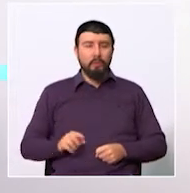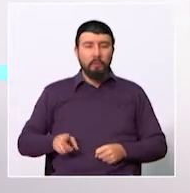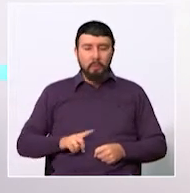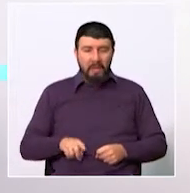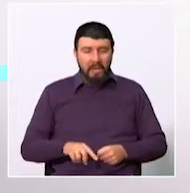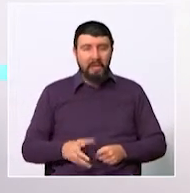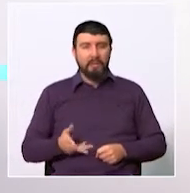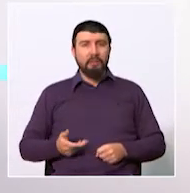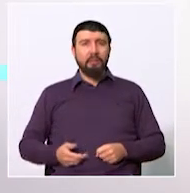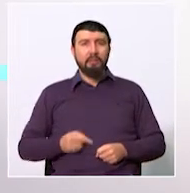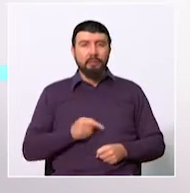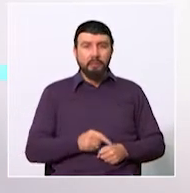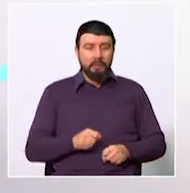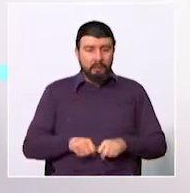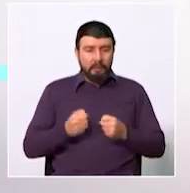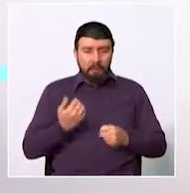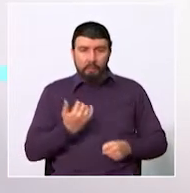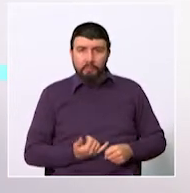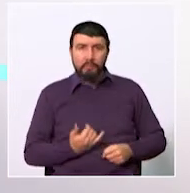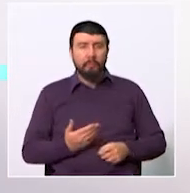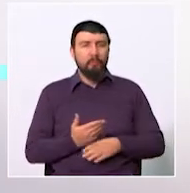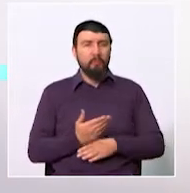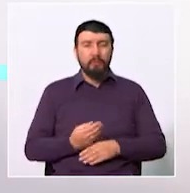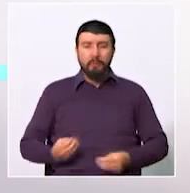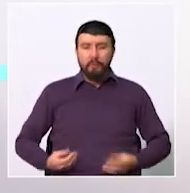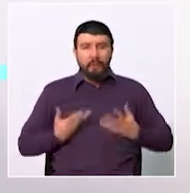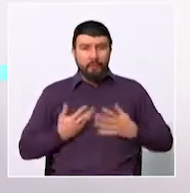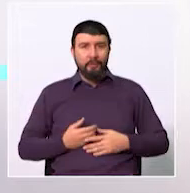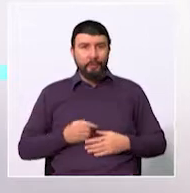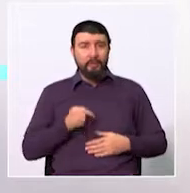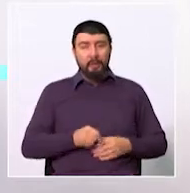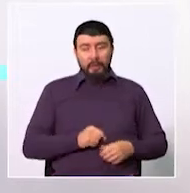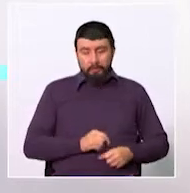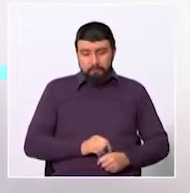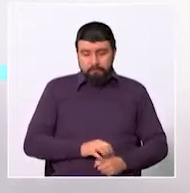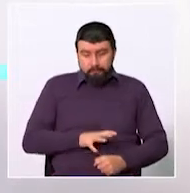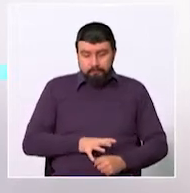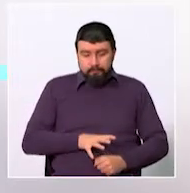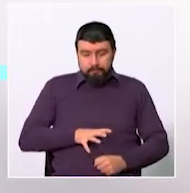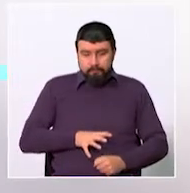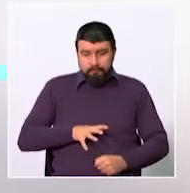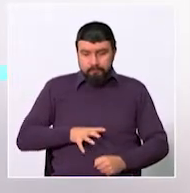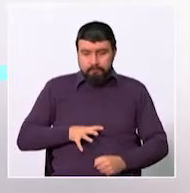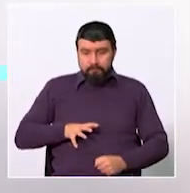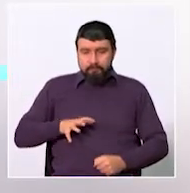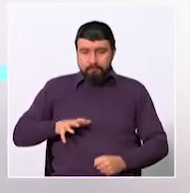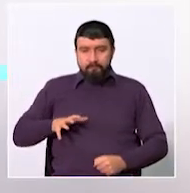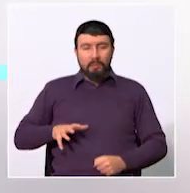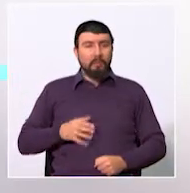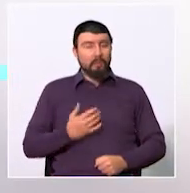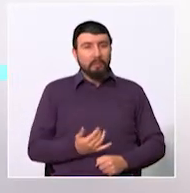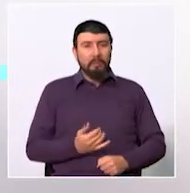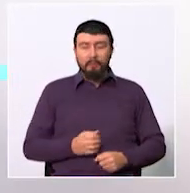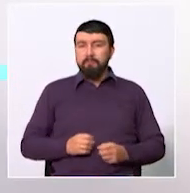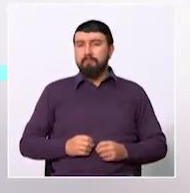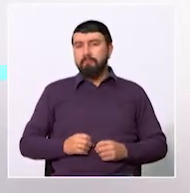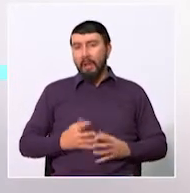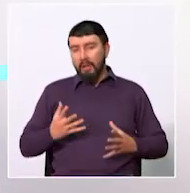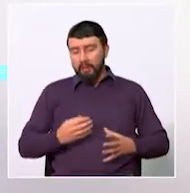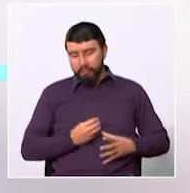y por periodos infecciosos entonces qué hace el resto del intestino se va extendiendo extendiendo hasta que se puede